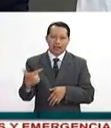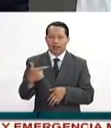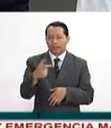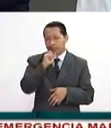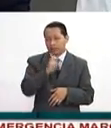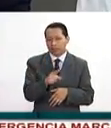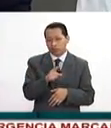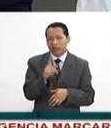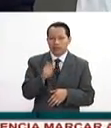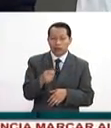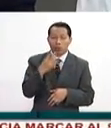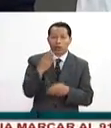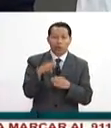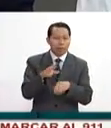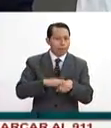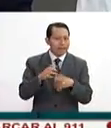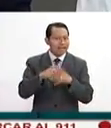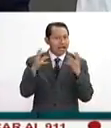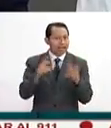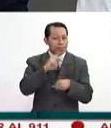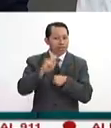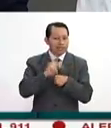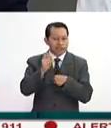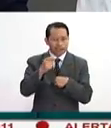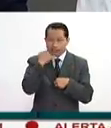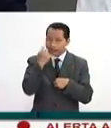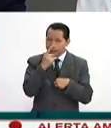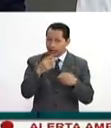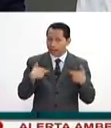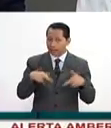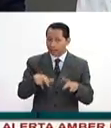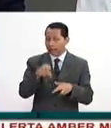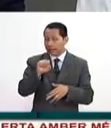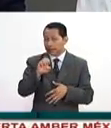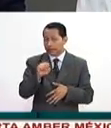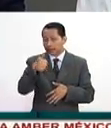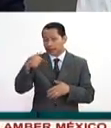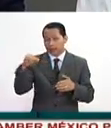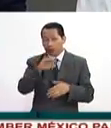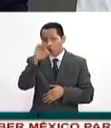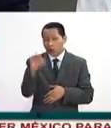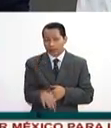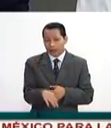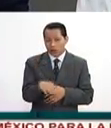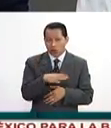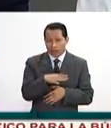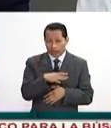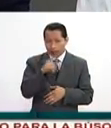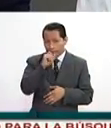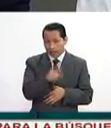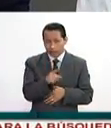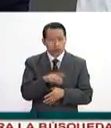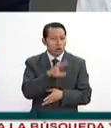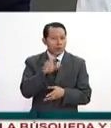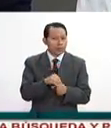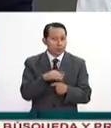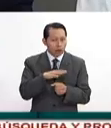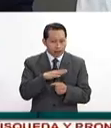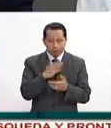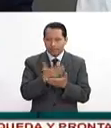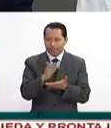bancos más grandes del país, que además representan el 66% de la cartera total